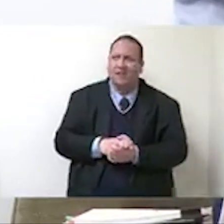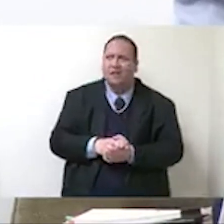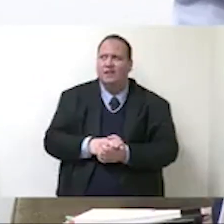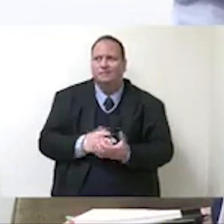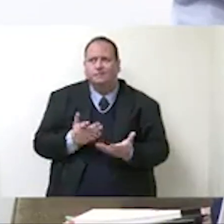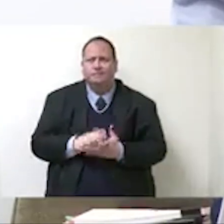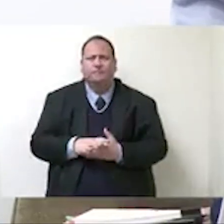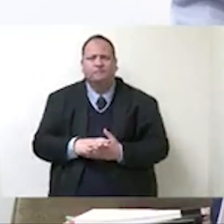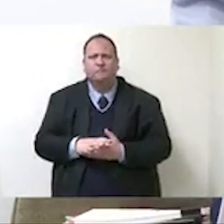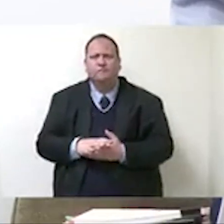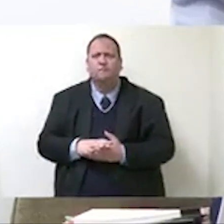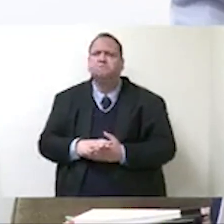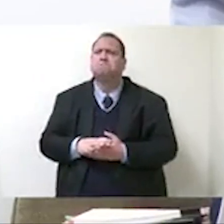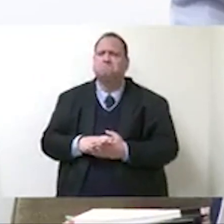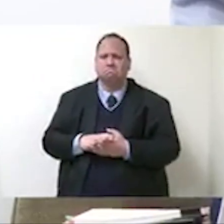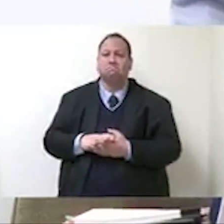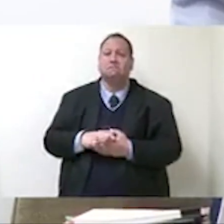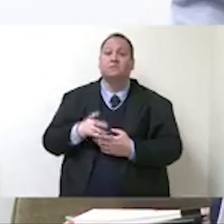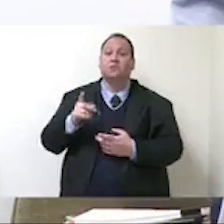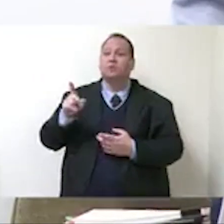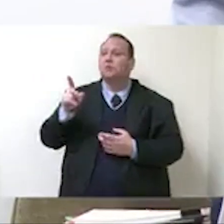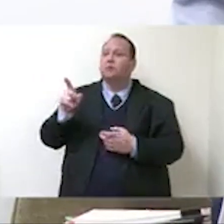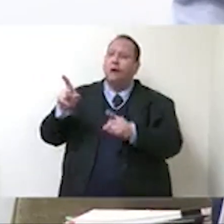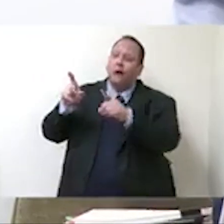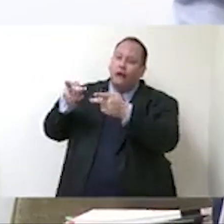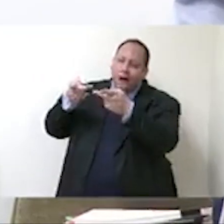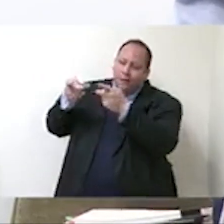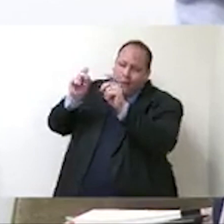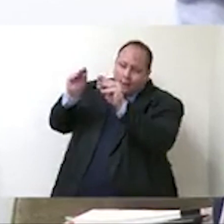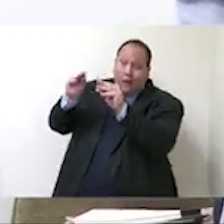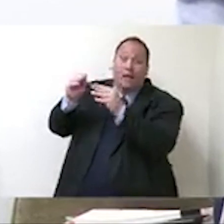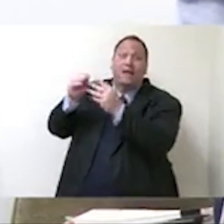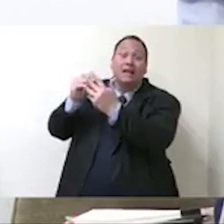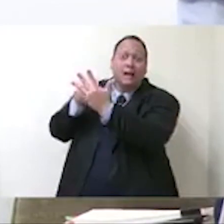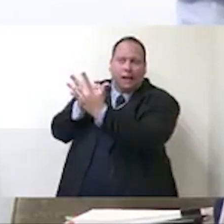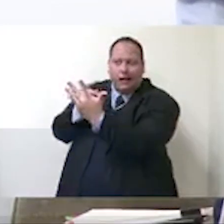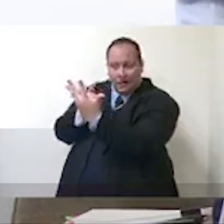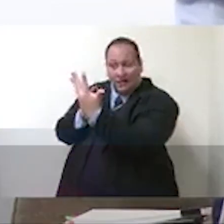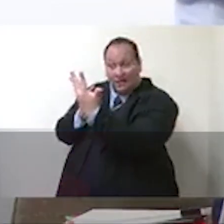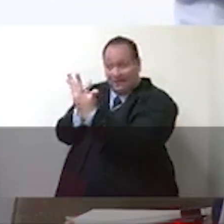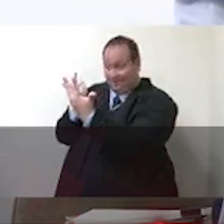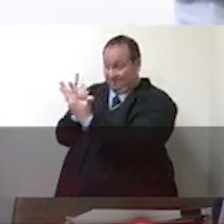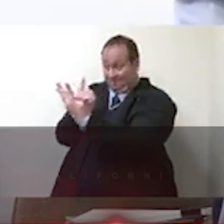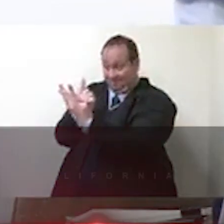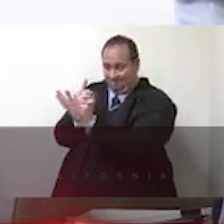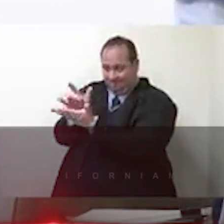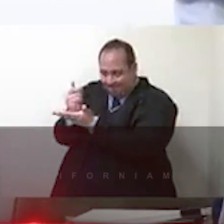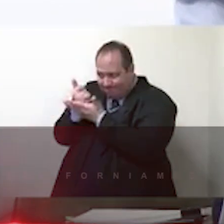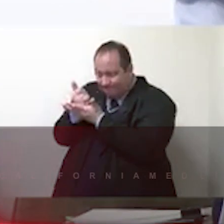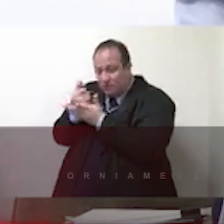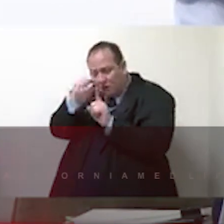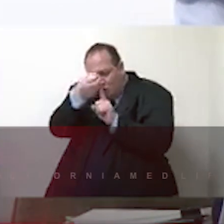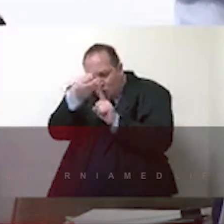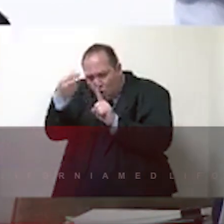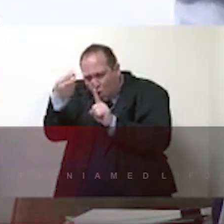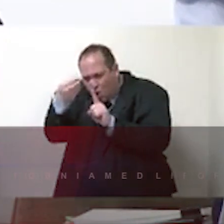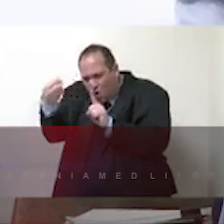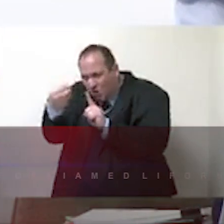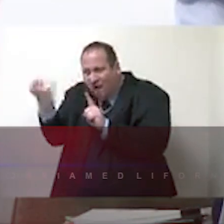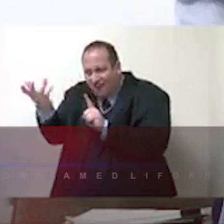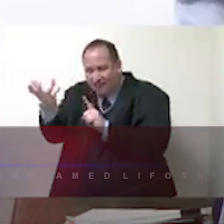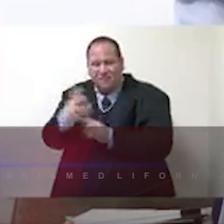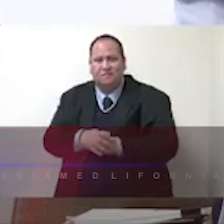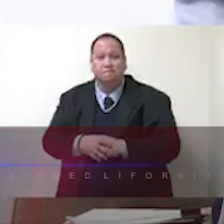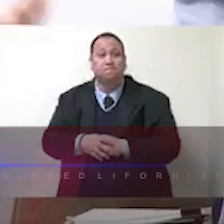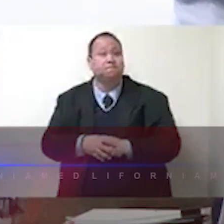que fue preparado porque participan cinco personas y se ve el procedimiento donde